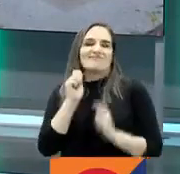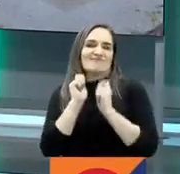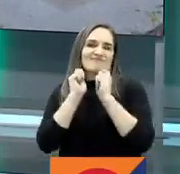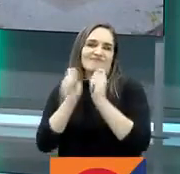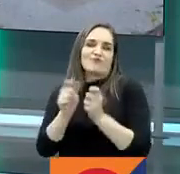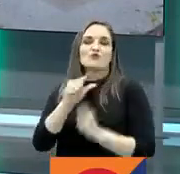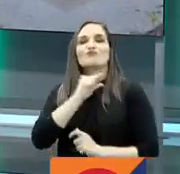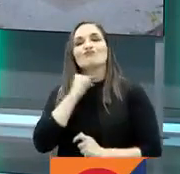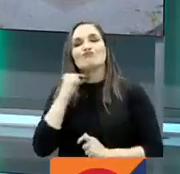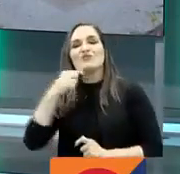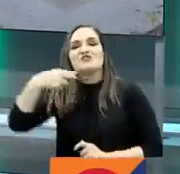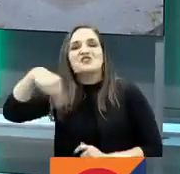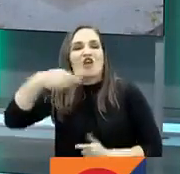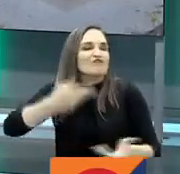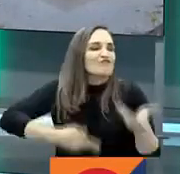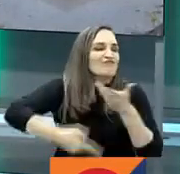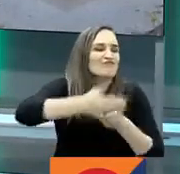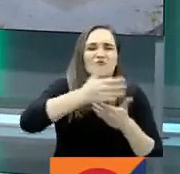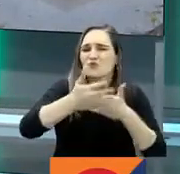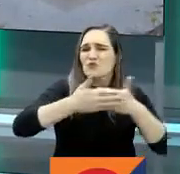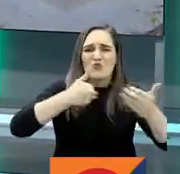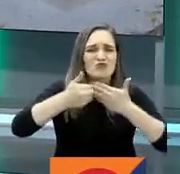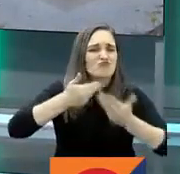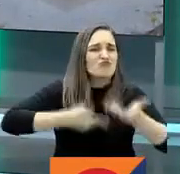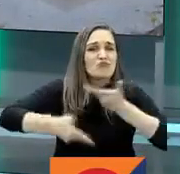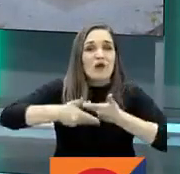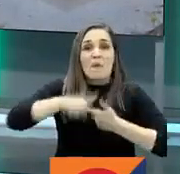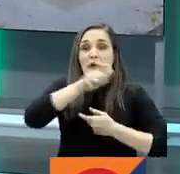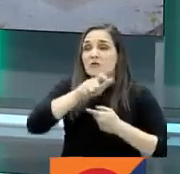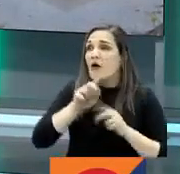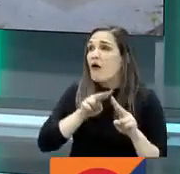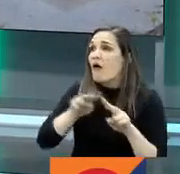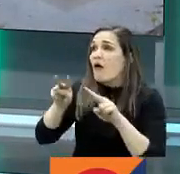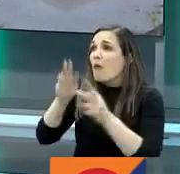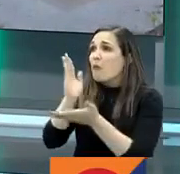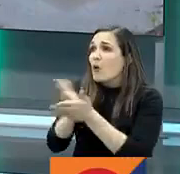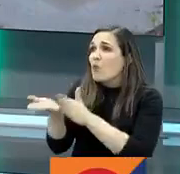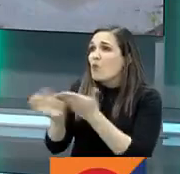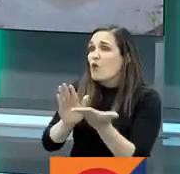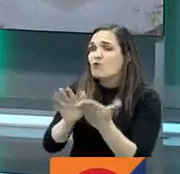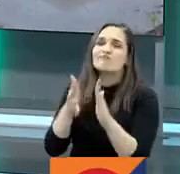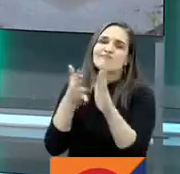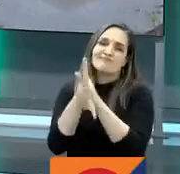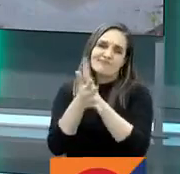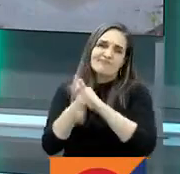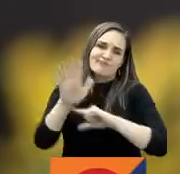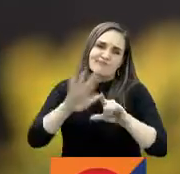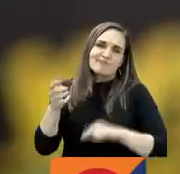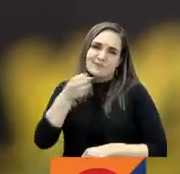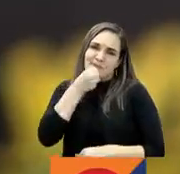de calle. Así lo despidieron sus protegidos. Esta es una historia de Juan Carlos Bernal.